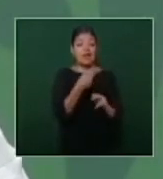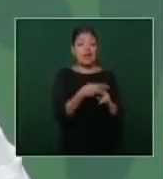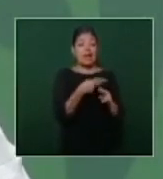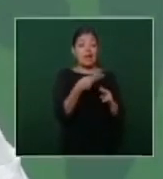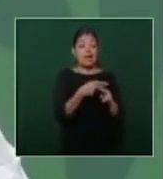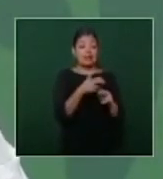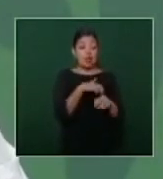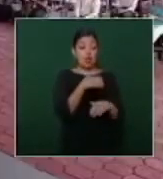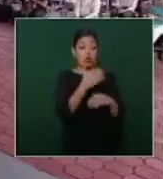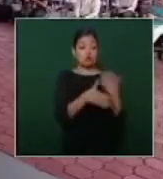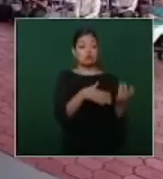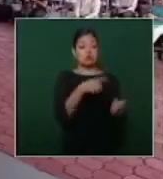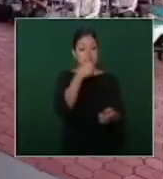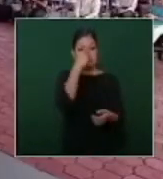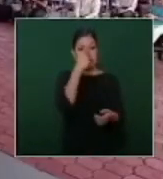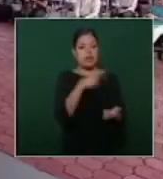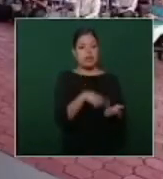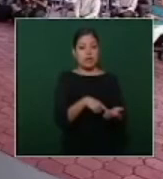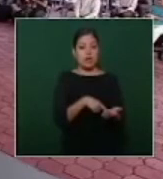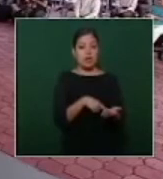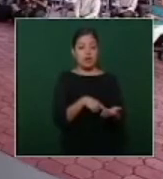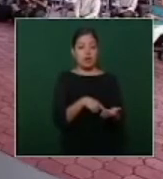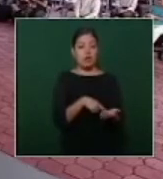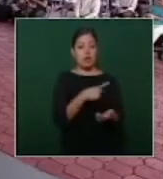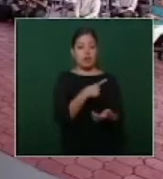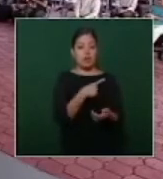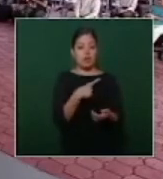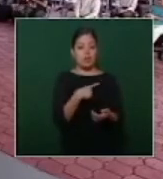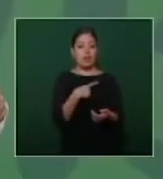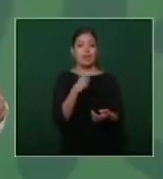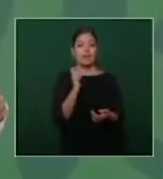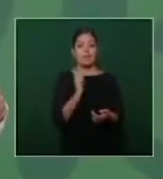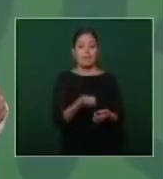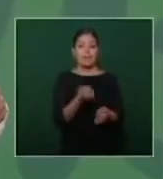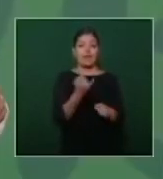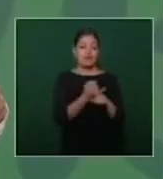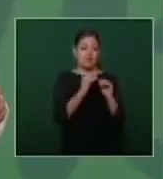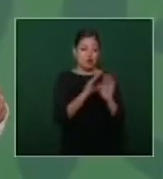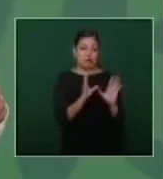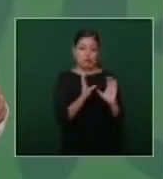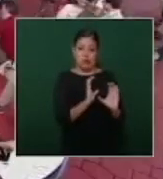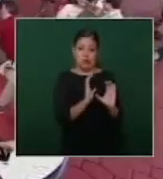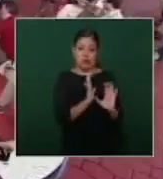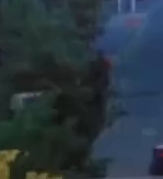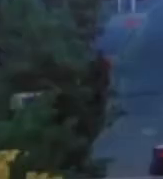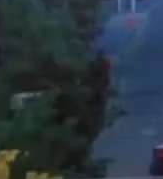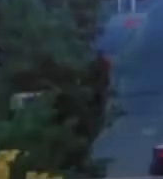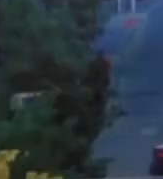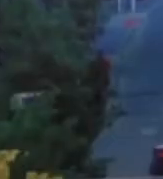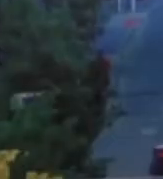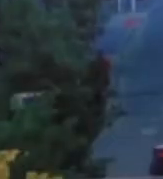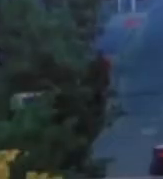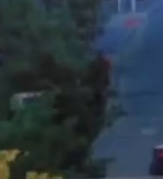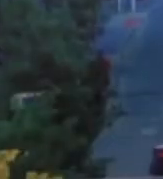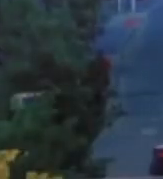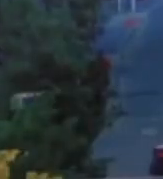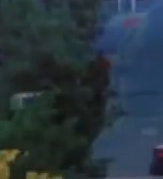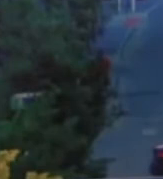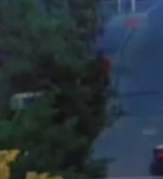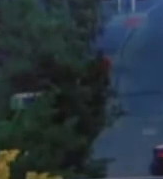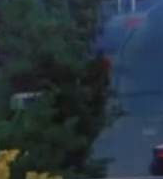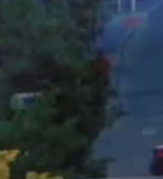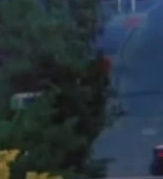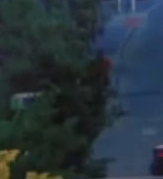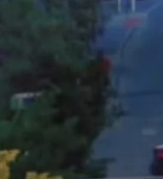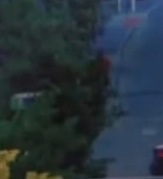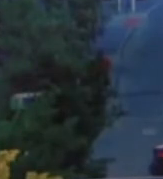de un gobernador entonces? Pues vaya, vaya, digo, si vas a querer que el gobierno federal llegue a cubrir tu